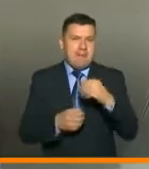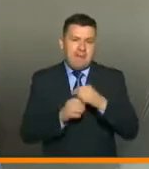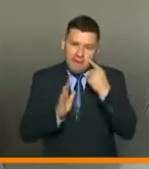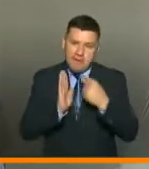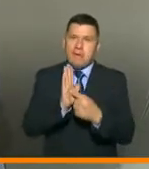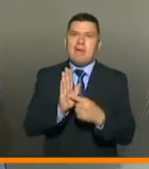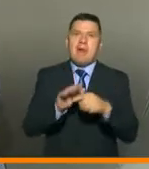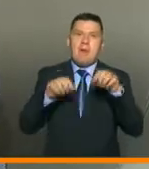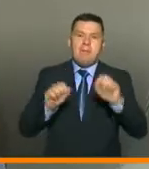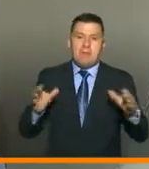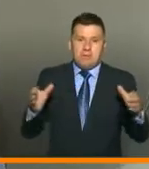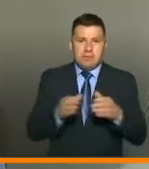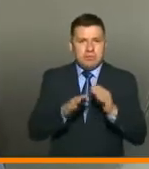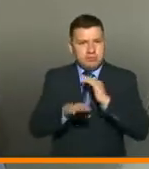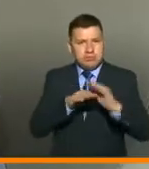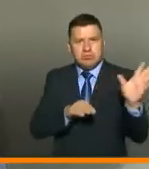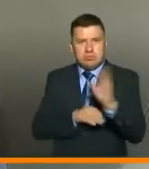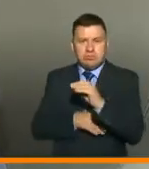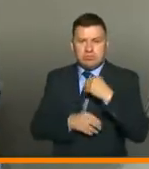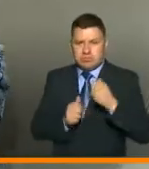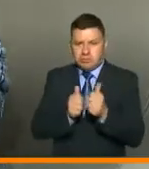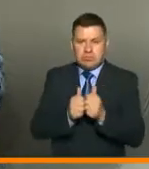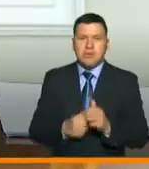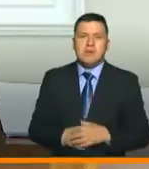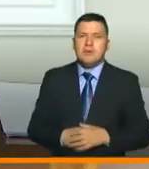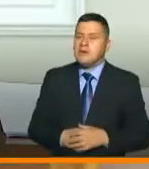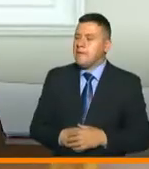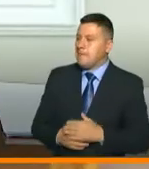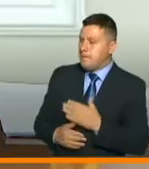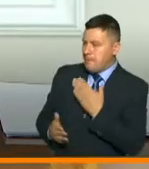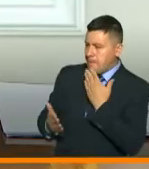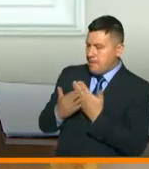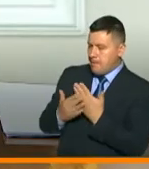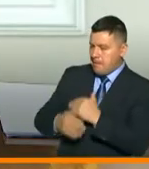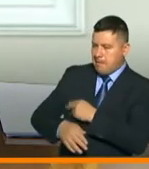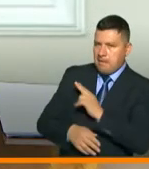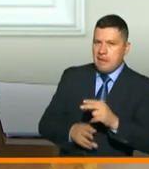mostrar que es posible y para invitar a que lo hagamos juntos. Muchas gracias, ministra María Victoria Angulo.